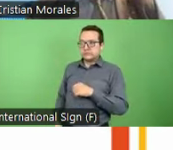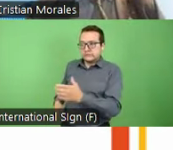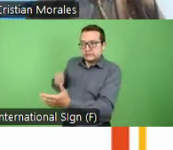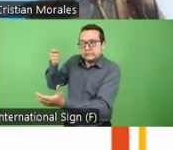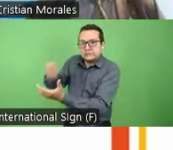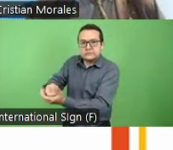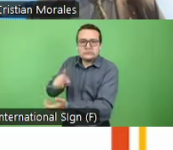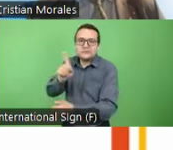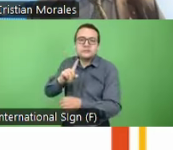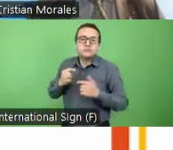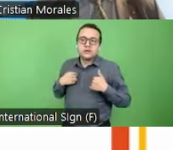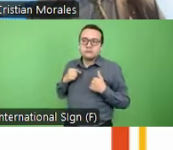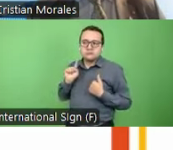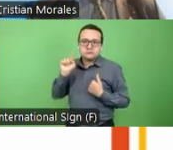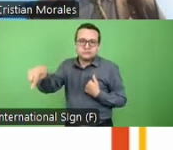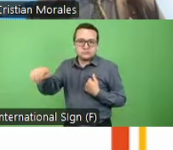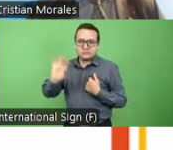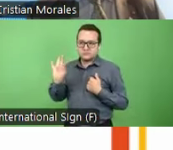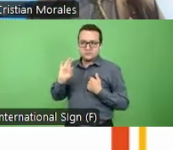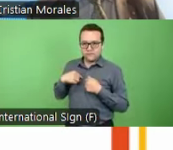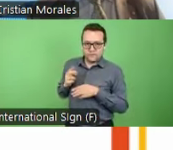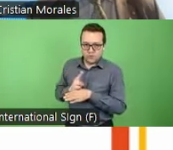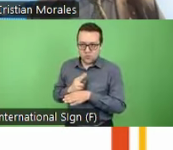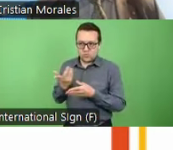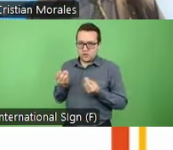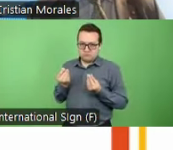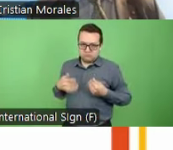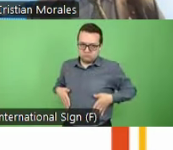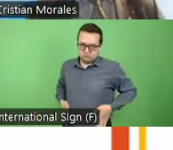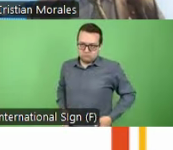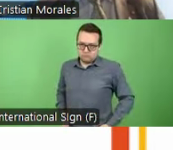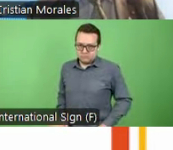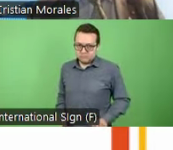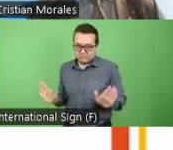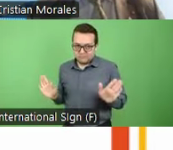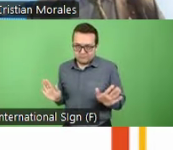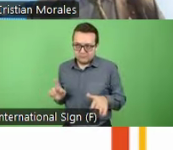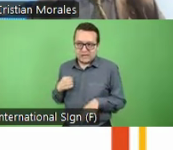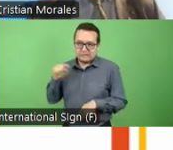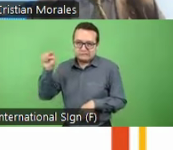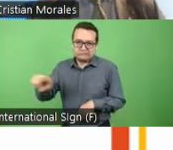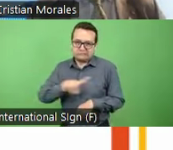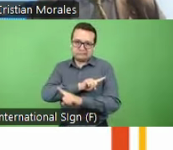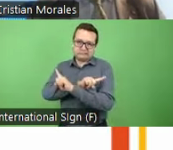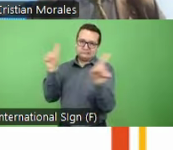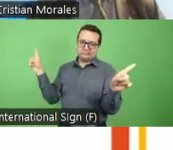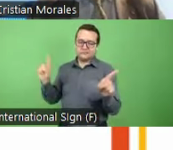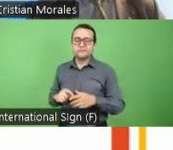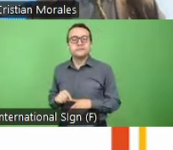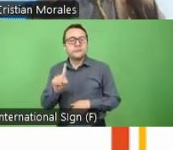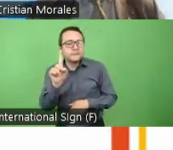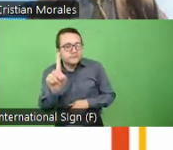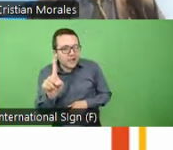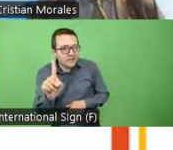utiliza por el Ils nivel de gasto que n'ont tienen. pas ces frais Pero por catastrophiques otro parce lado, qu'ils una de ne las grandes, yo peuvent pas digo, les